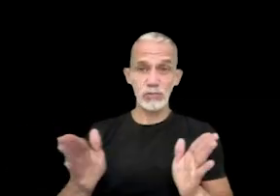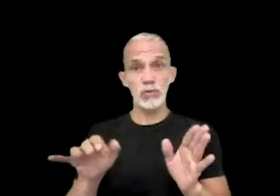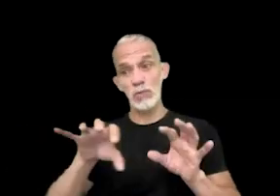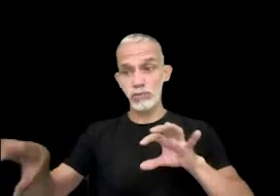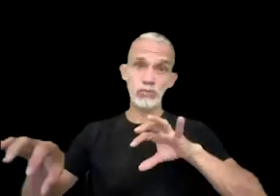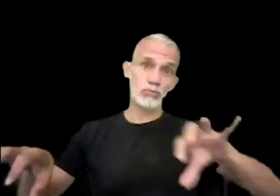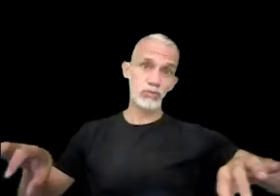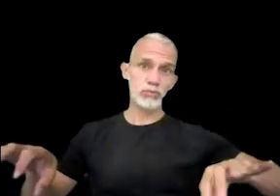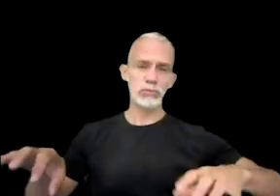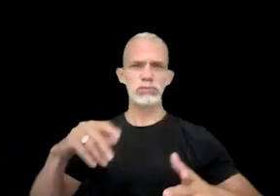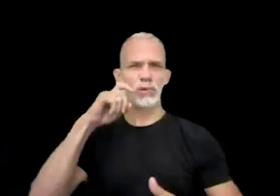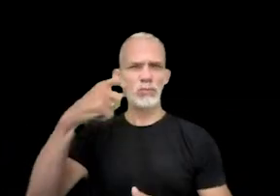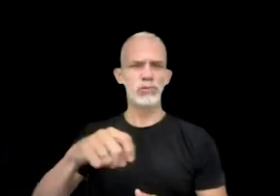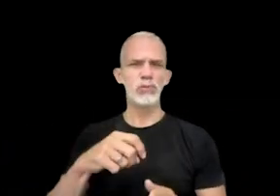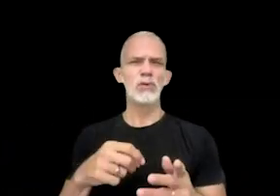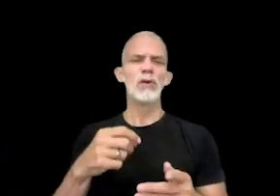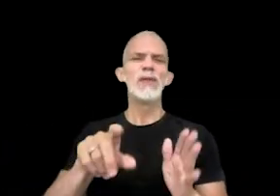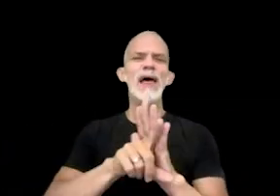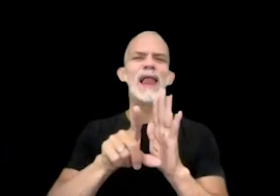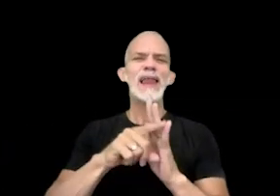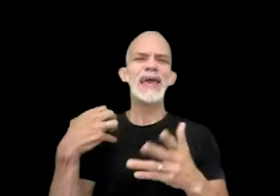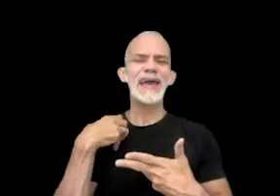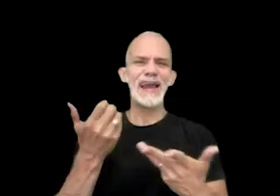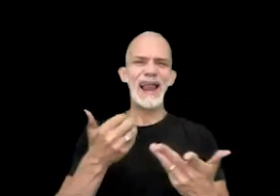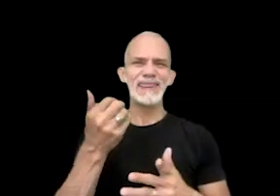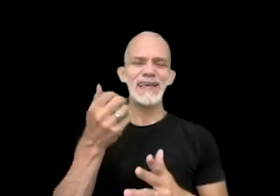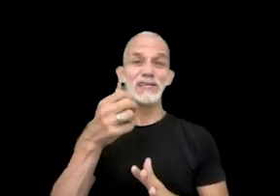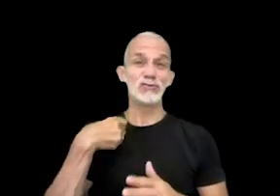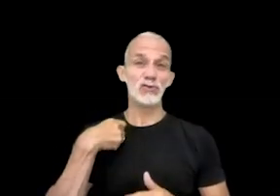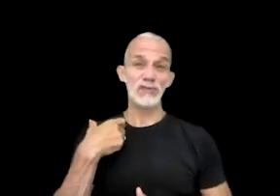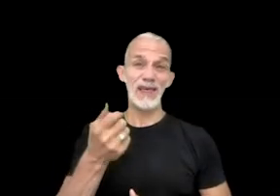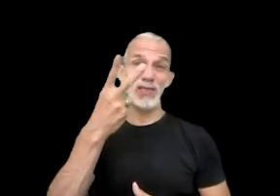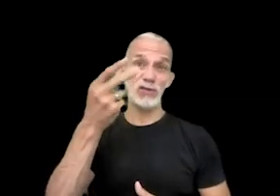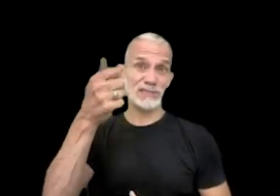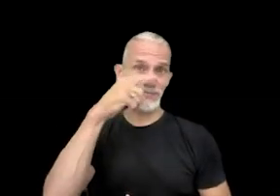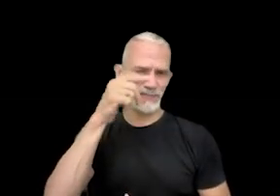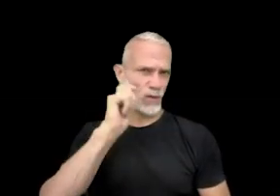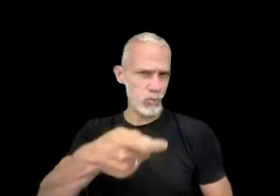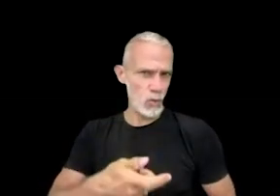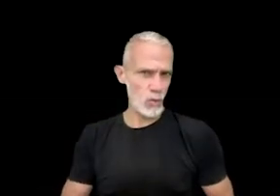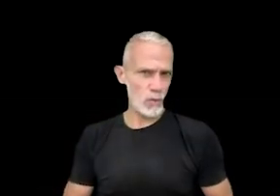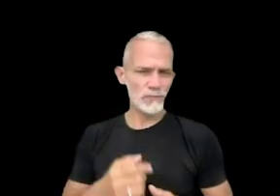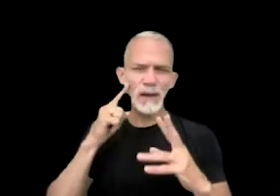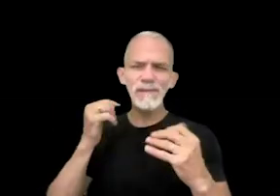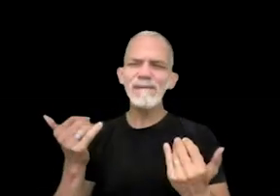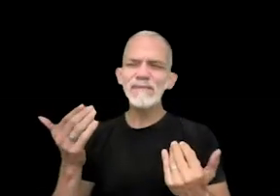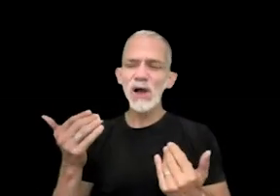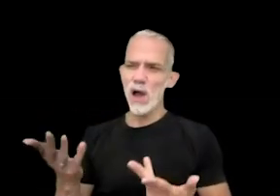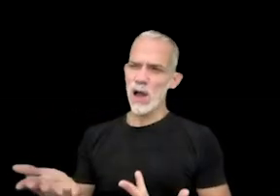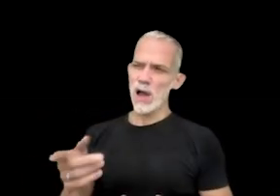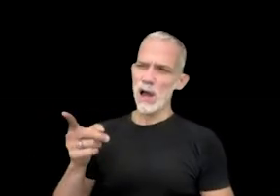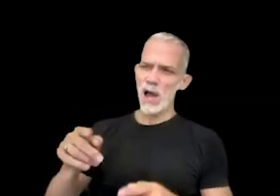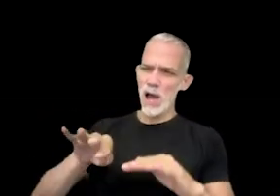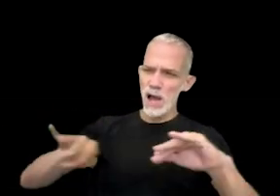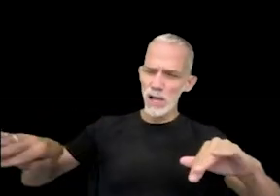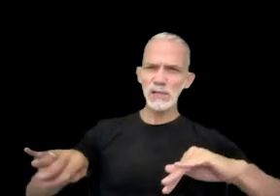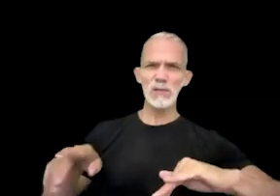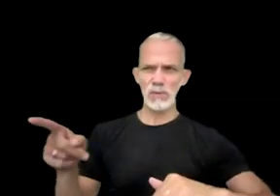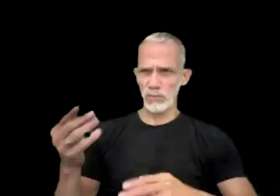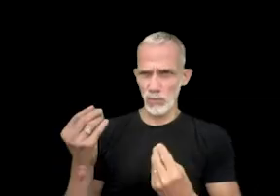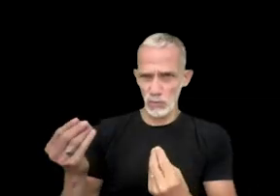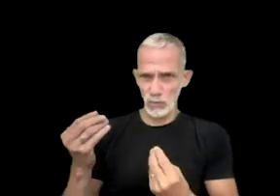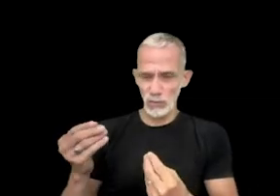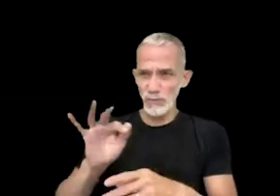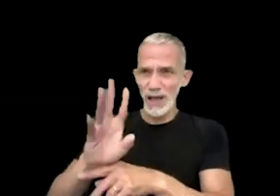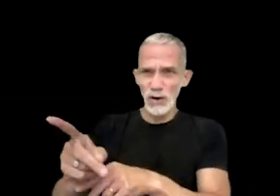y en violación del 267 de la Ley General de Sociedades. Yo me pongo a indagar, abro, separo la paja del trigo, señor, usted me